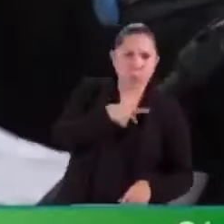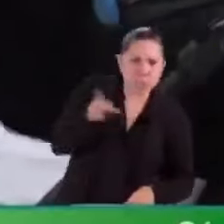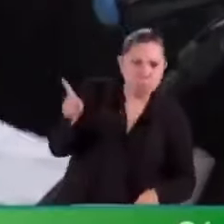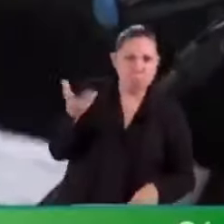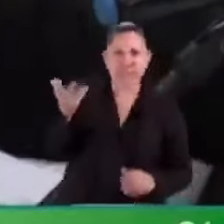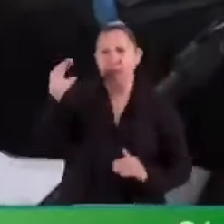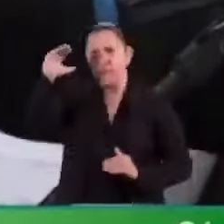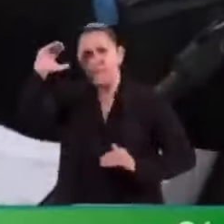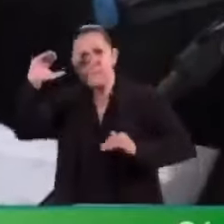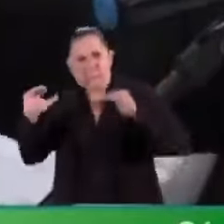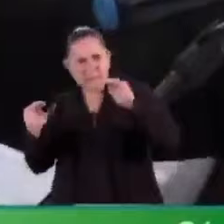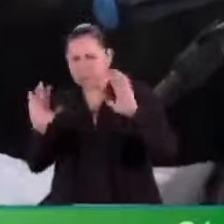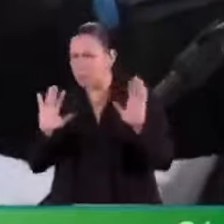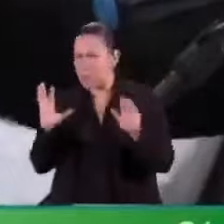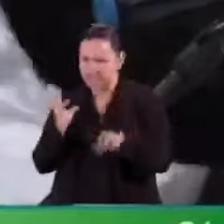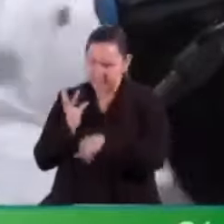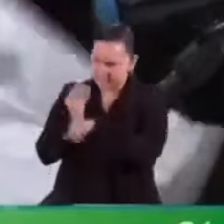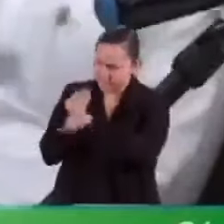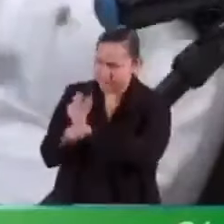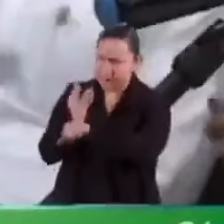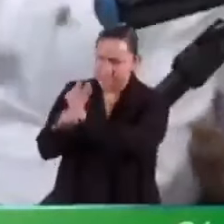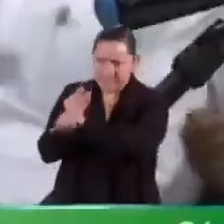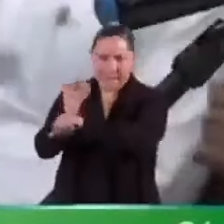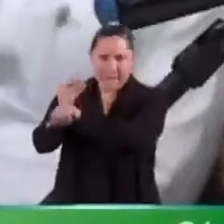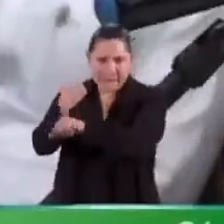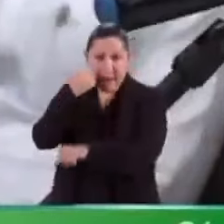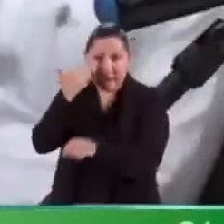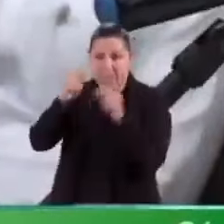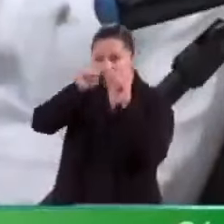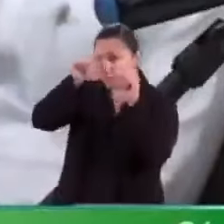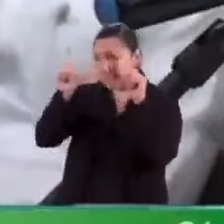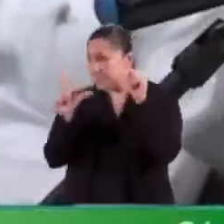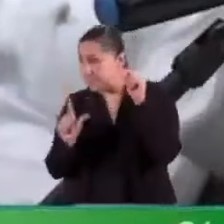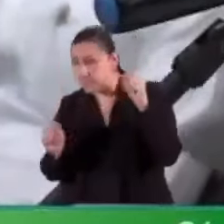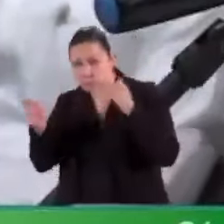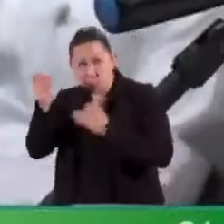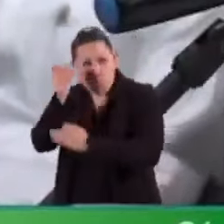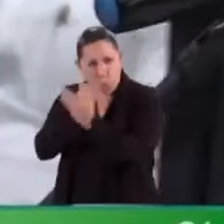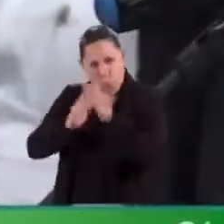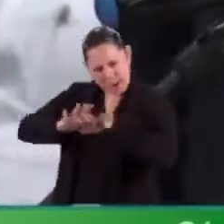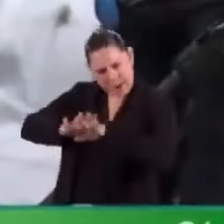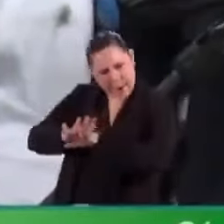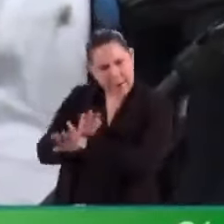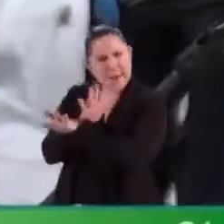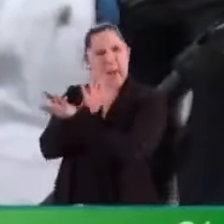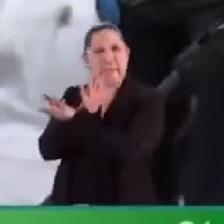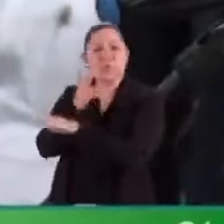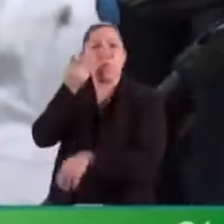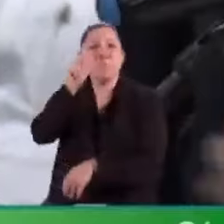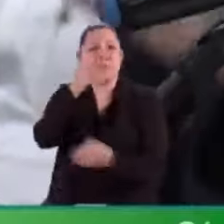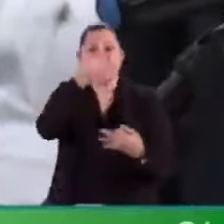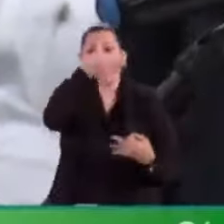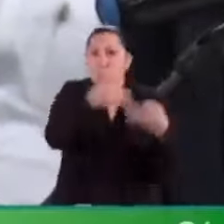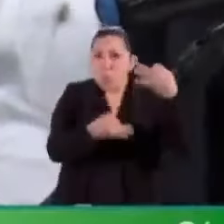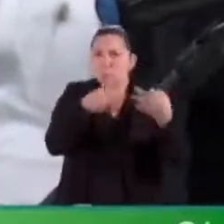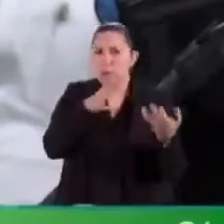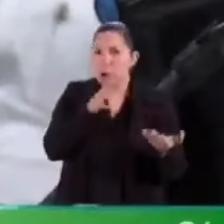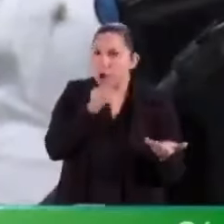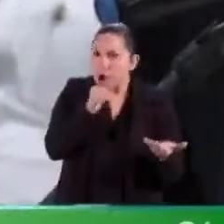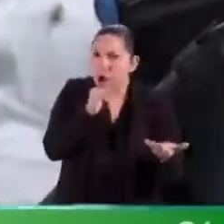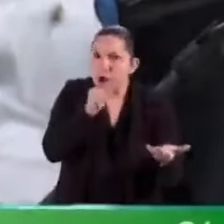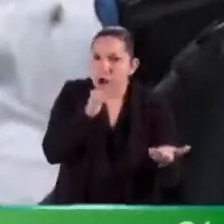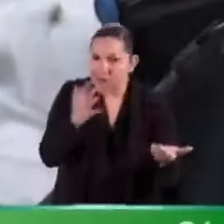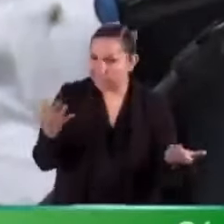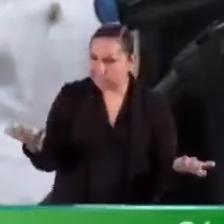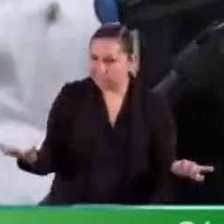el último rincón de este país. Mas no así con el acceso a la justicia. Y aquí vamos a